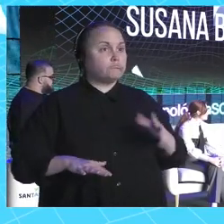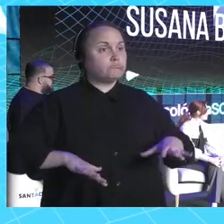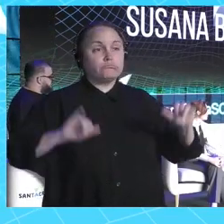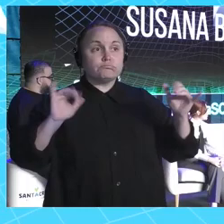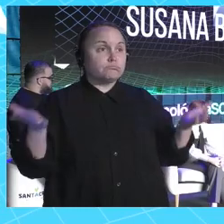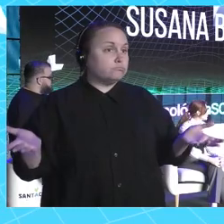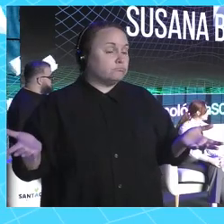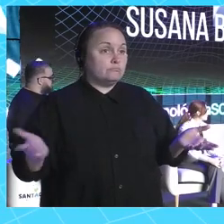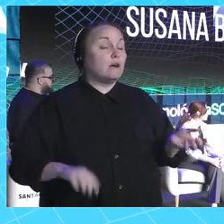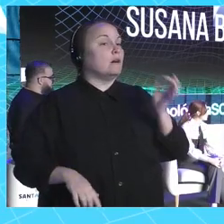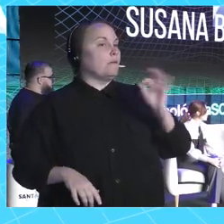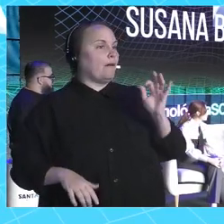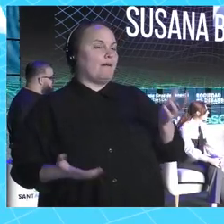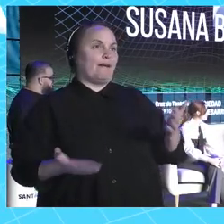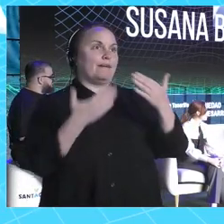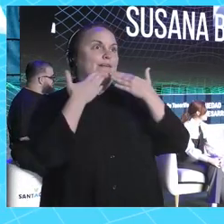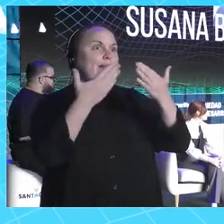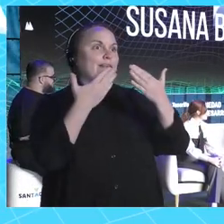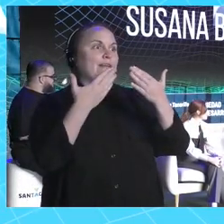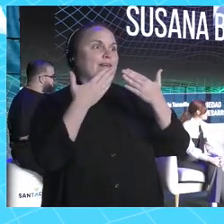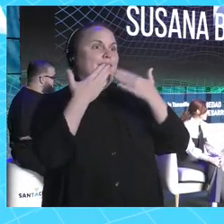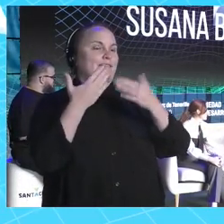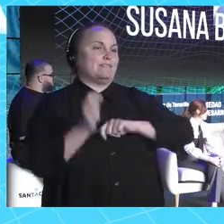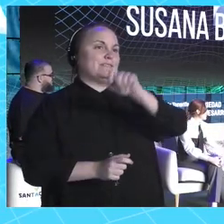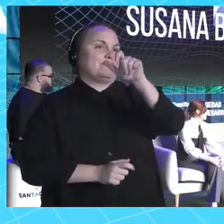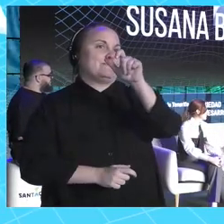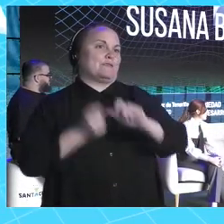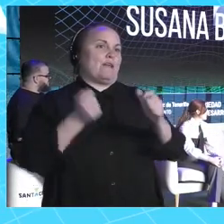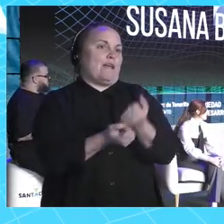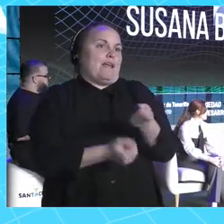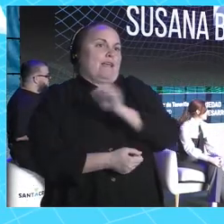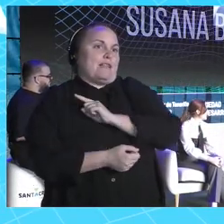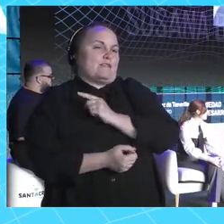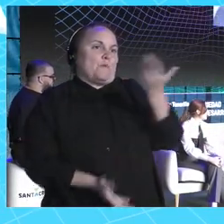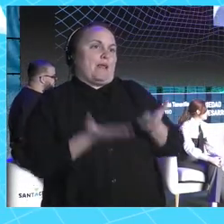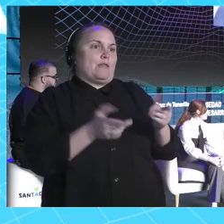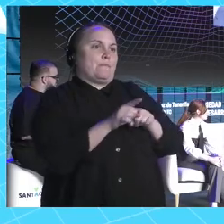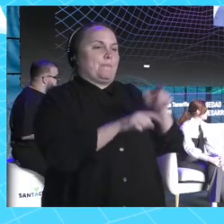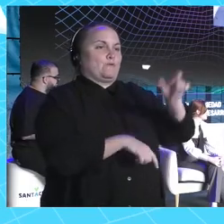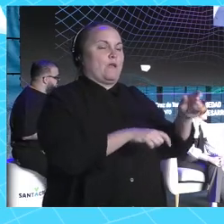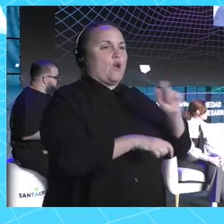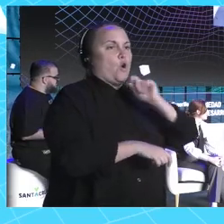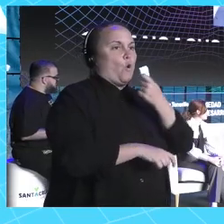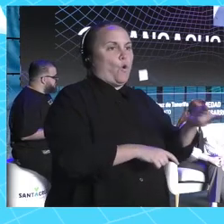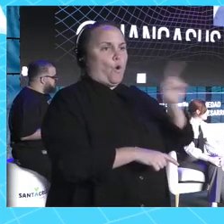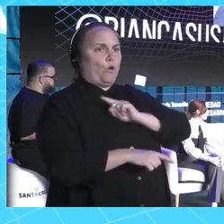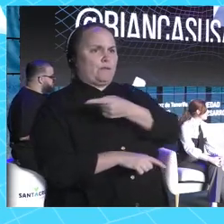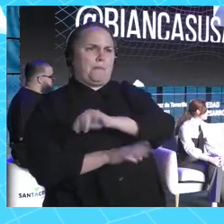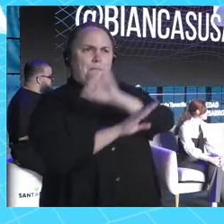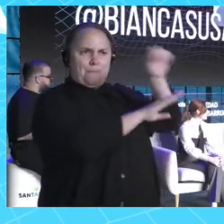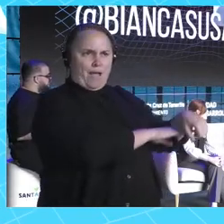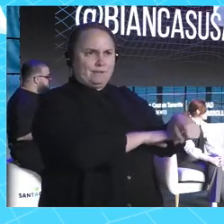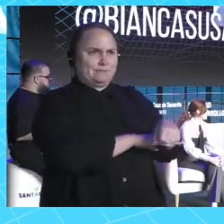sea es verdad que puedo dar las gracias Que de momento tengo más gente que me quiere y que me apoya a que hater pero siempre te vas a encontrar a alguien